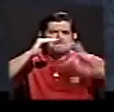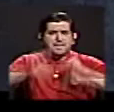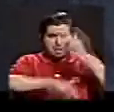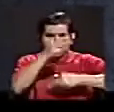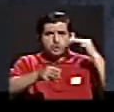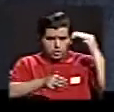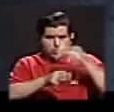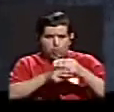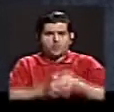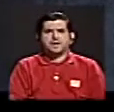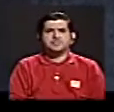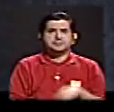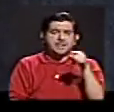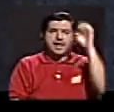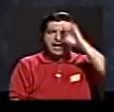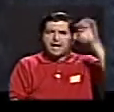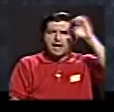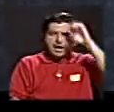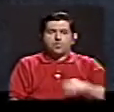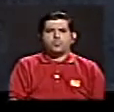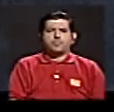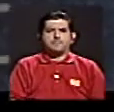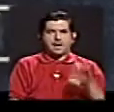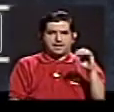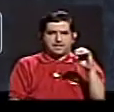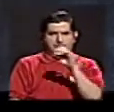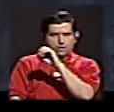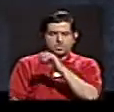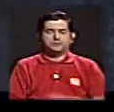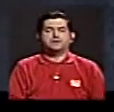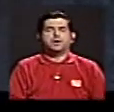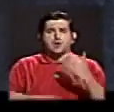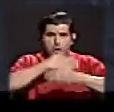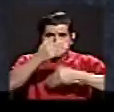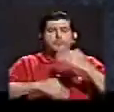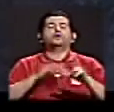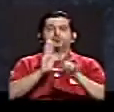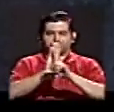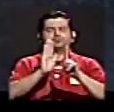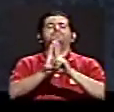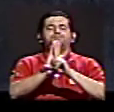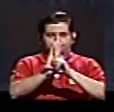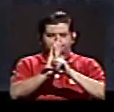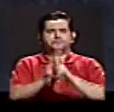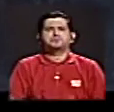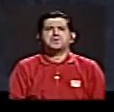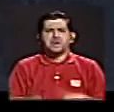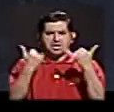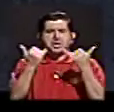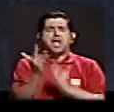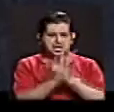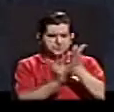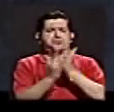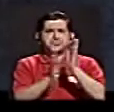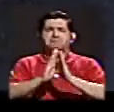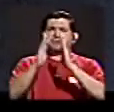mundo se encuentran en Europa Occidental, donde el procedimiento es legal y ampliamente